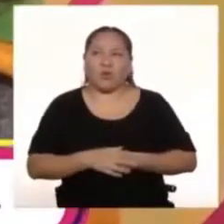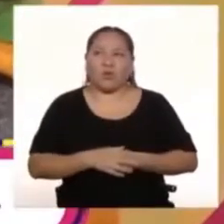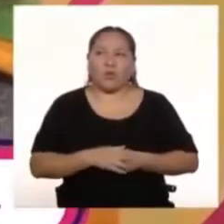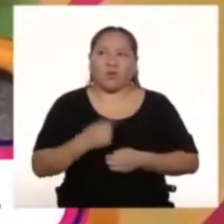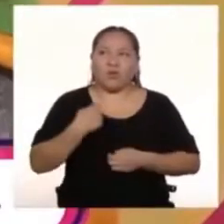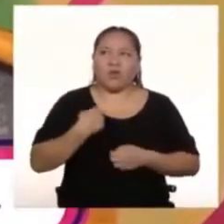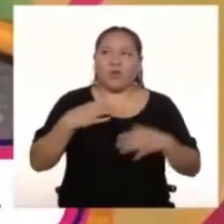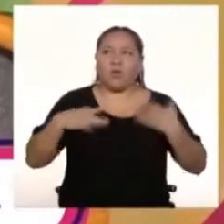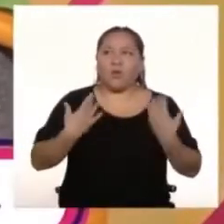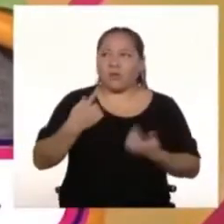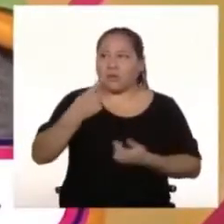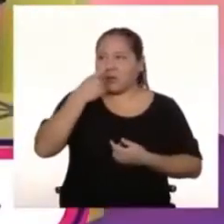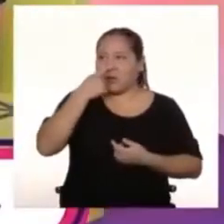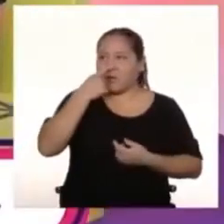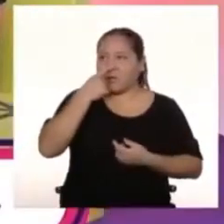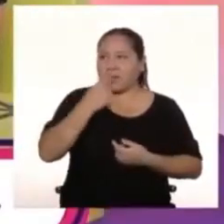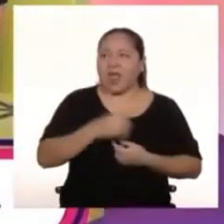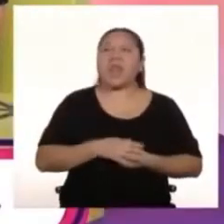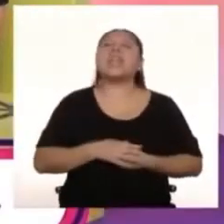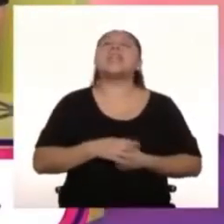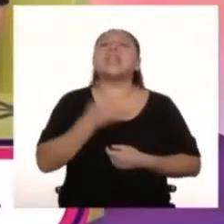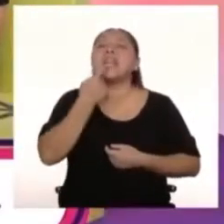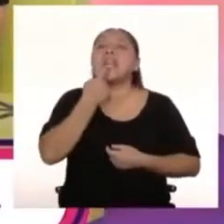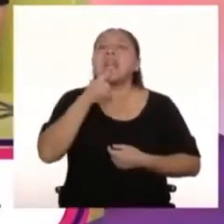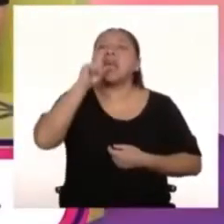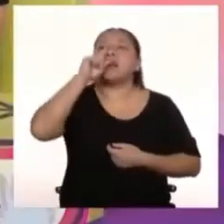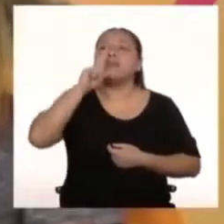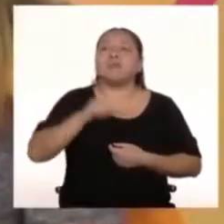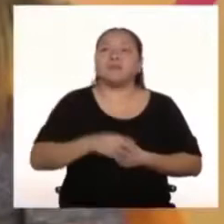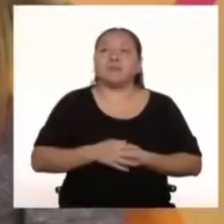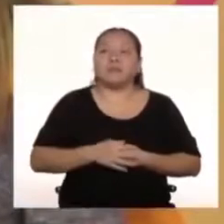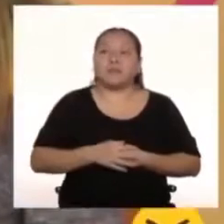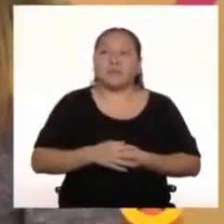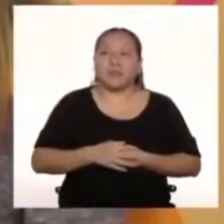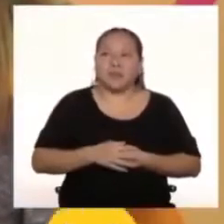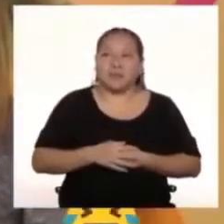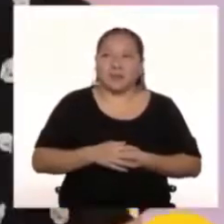puedo tocar mi nariz con mi lengua Ya, a ver ¿Puedes hacerlo?